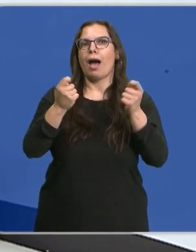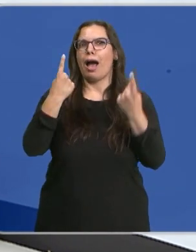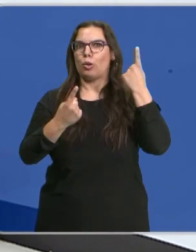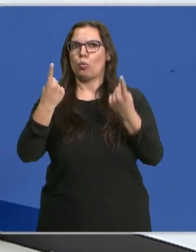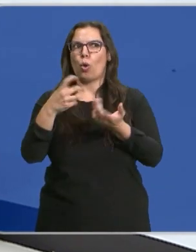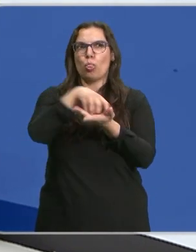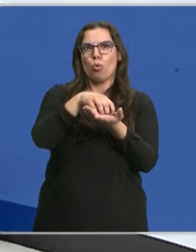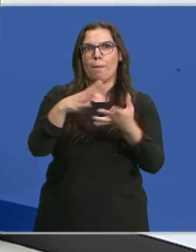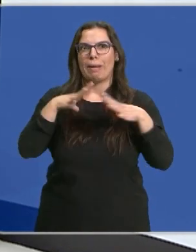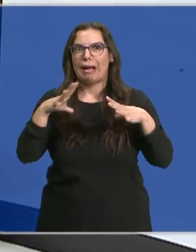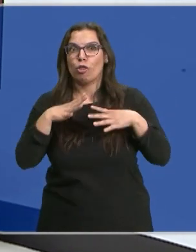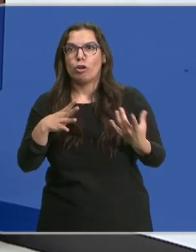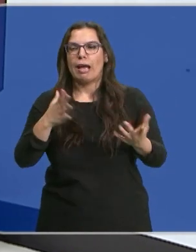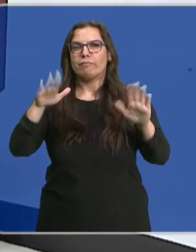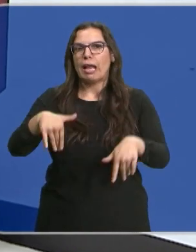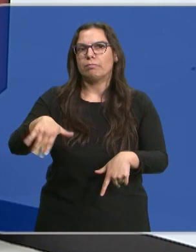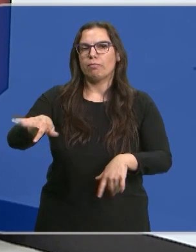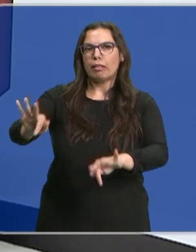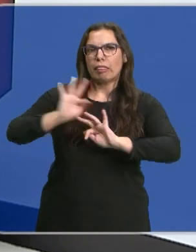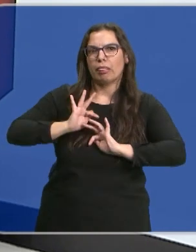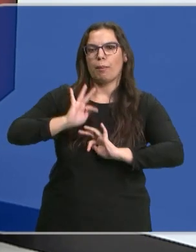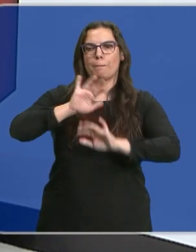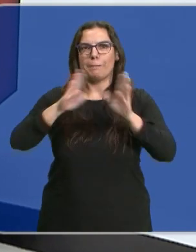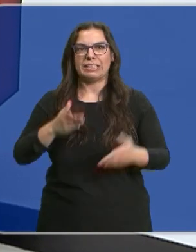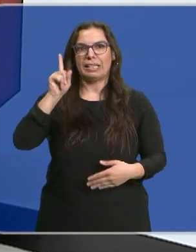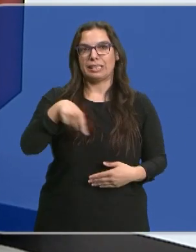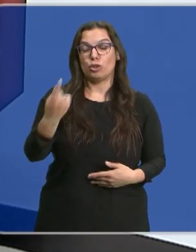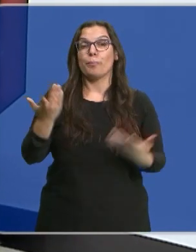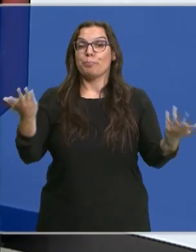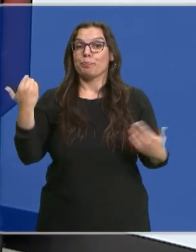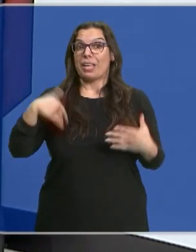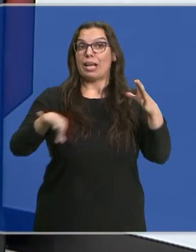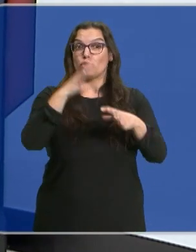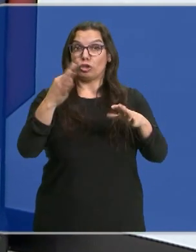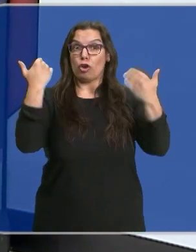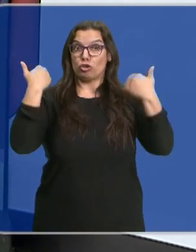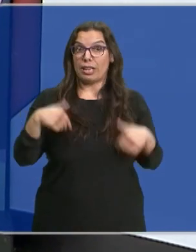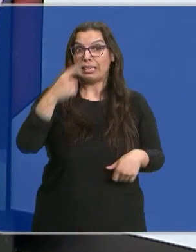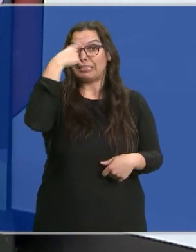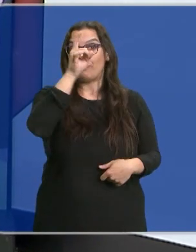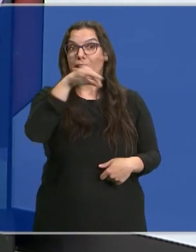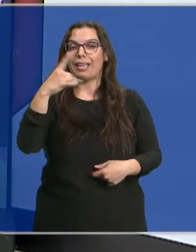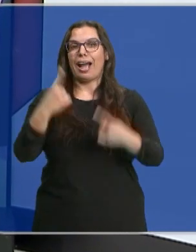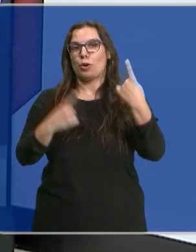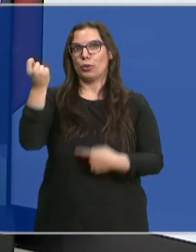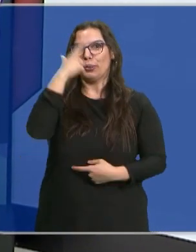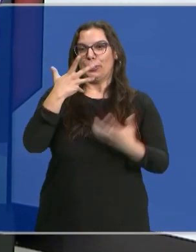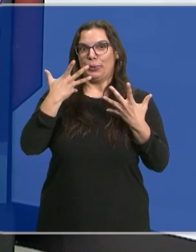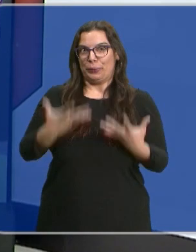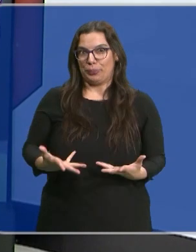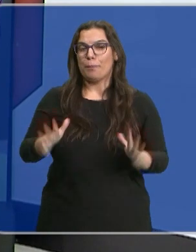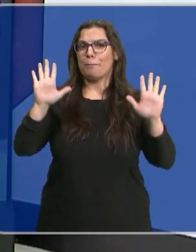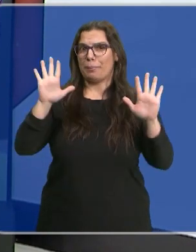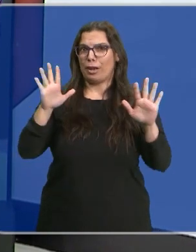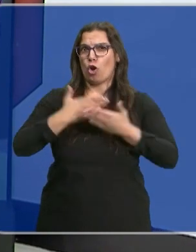las vacaciones a más de uno por si tocaba estar en la mesa electoral. Ahora con los sorteos ya hechos, respiramos tranquilos pero no